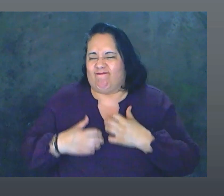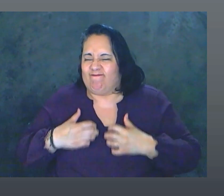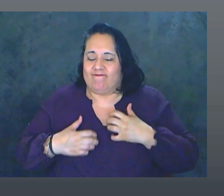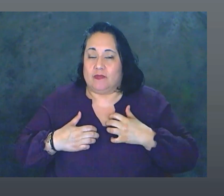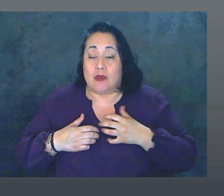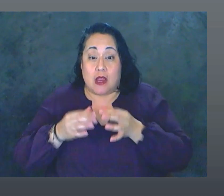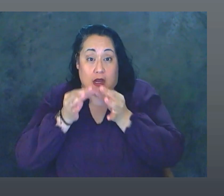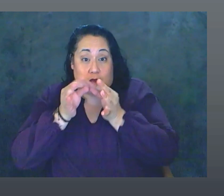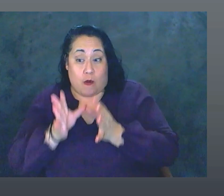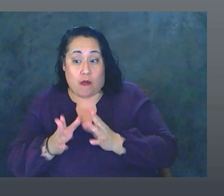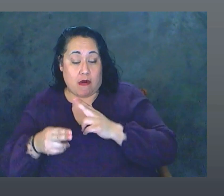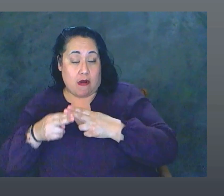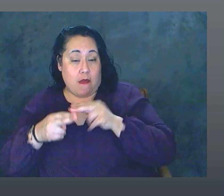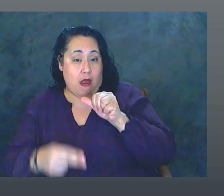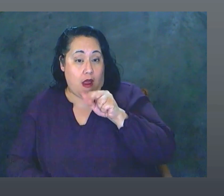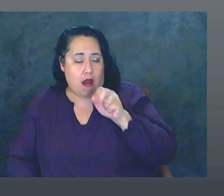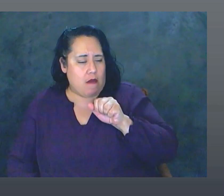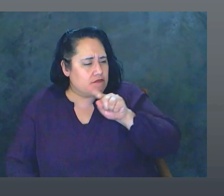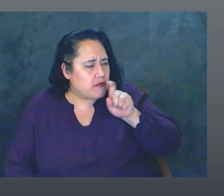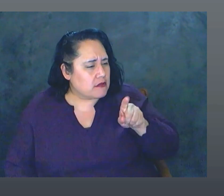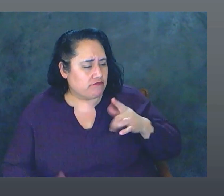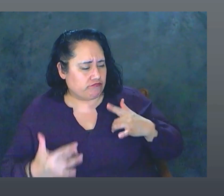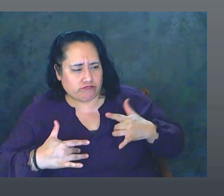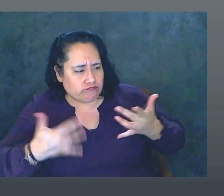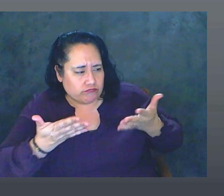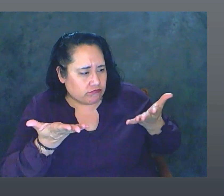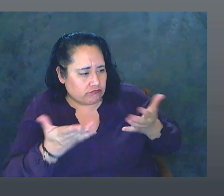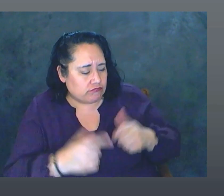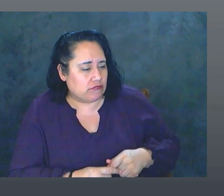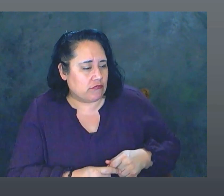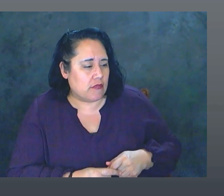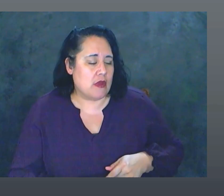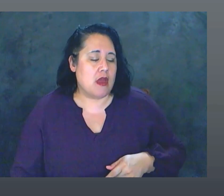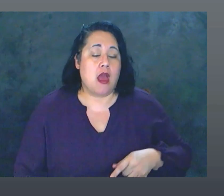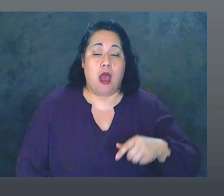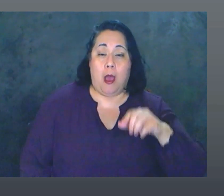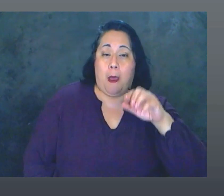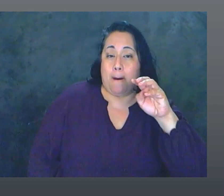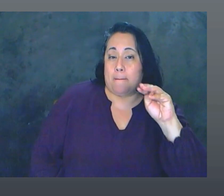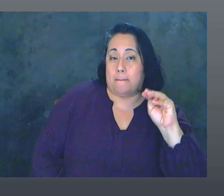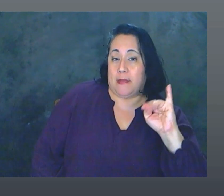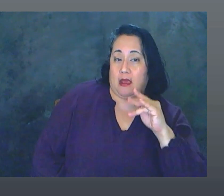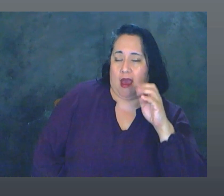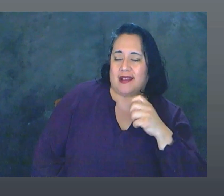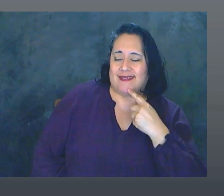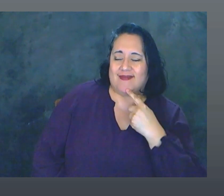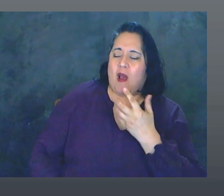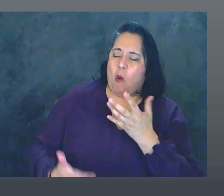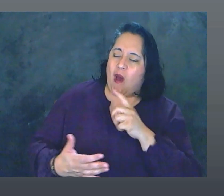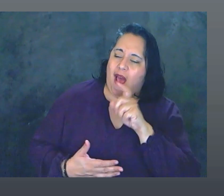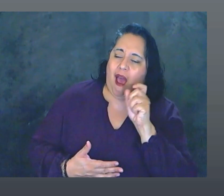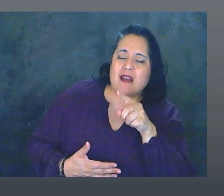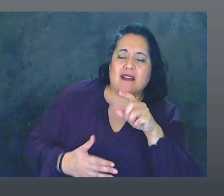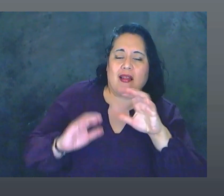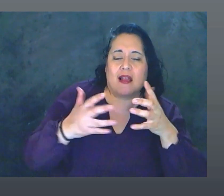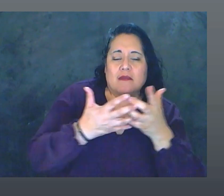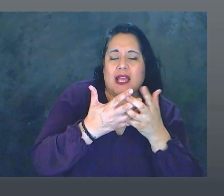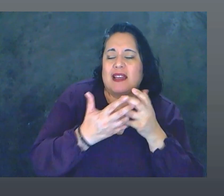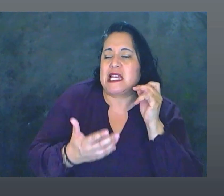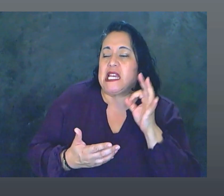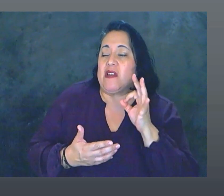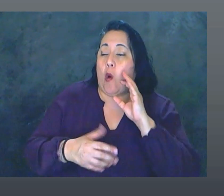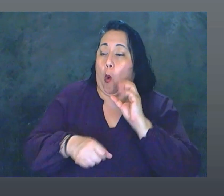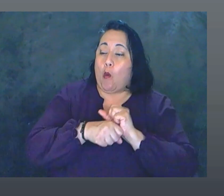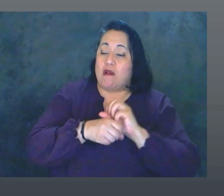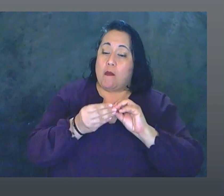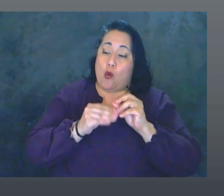La intérprete Ana le preguntó, ¿qué pasa? Miguel dijo que quería preguntarle a un compañero si